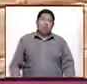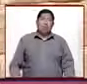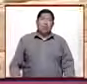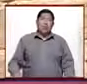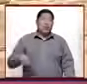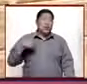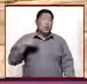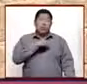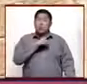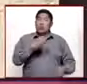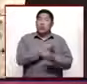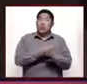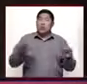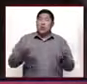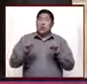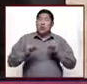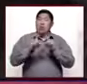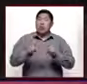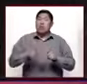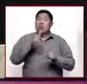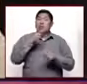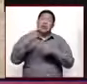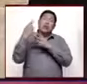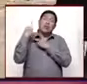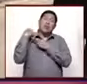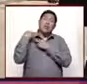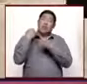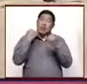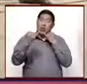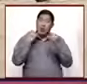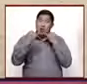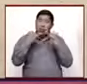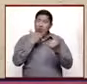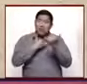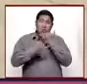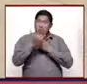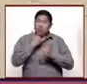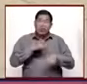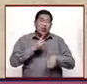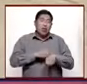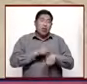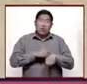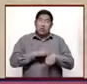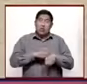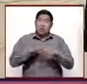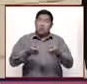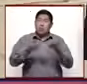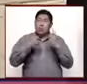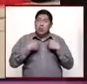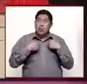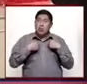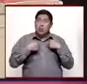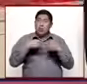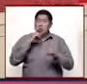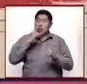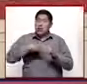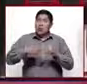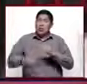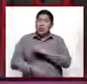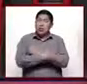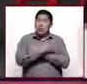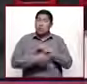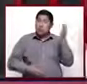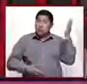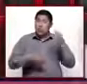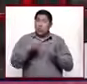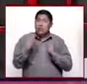Vamos a ir a la oficina a preguntar a ver quiénes son los responsables para que nos informen a qué hora llega el diésel. Esta es la oficina, ¿verdad?